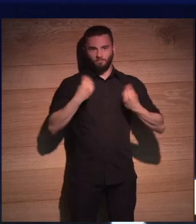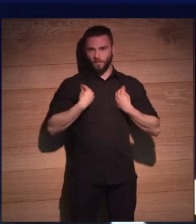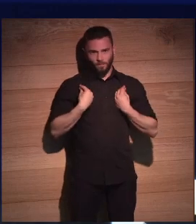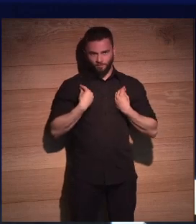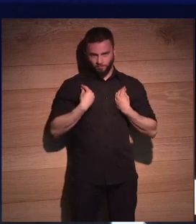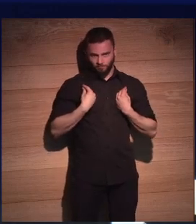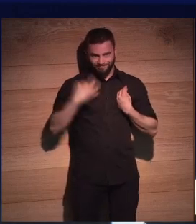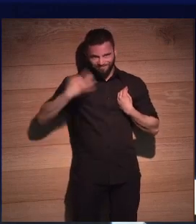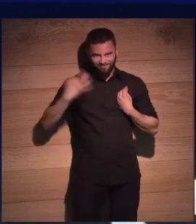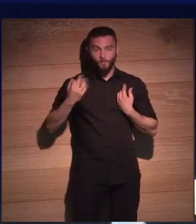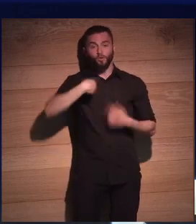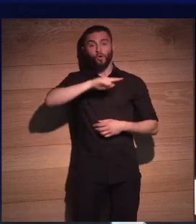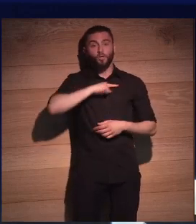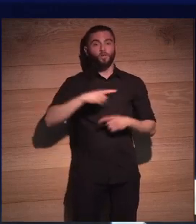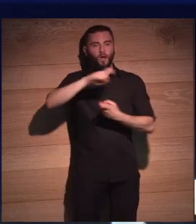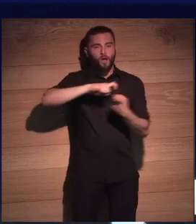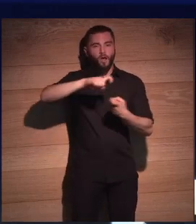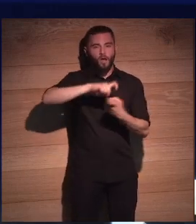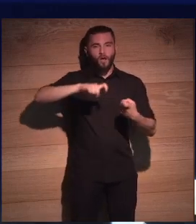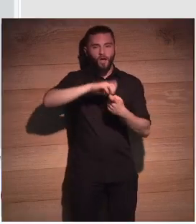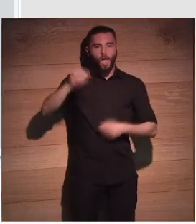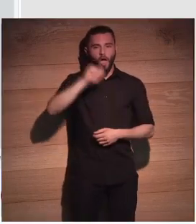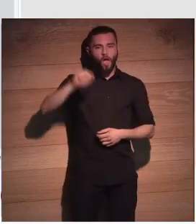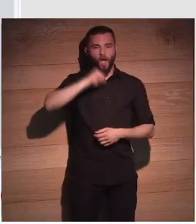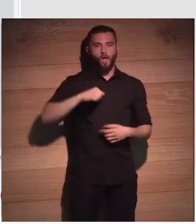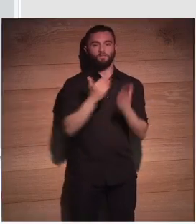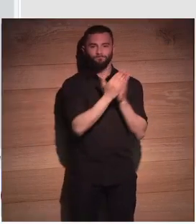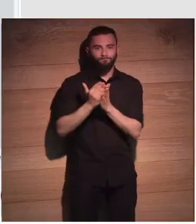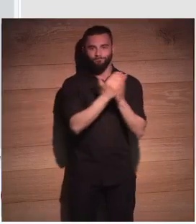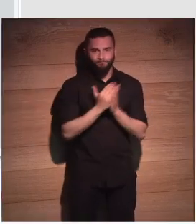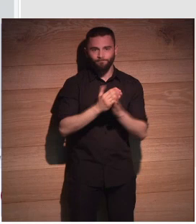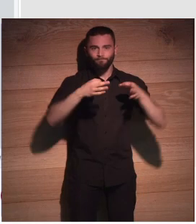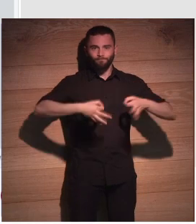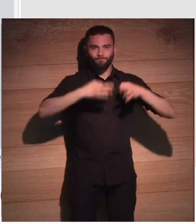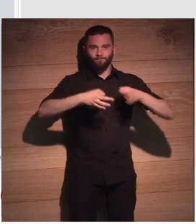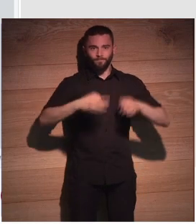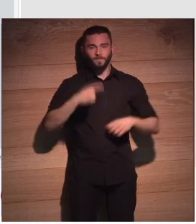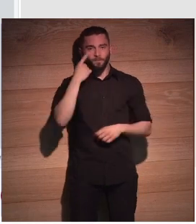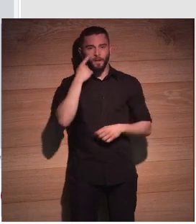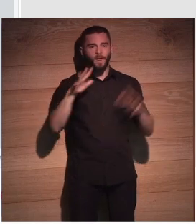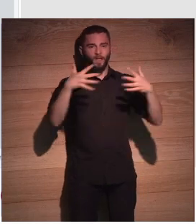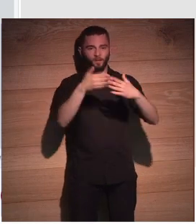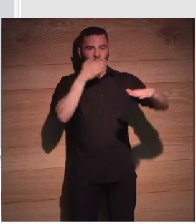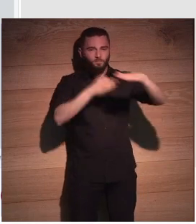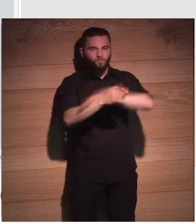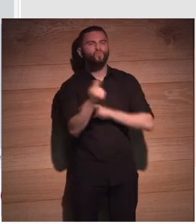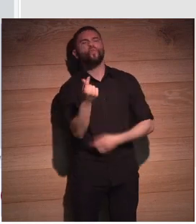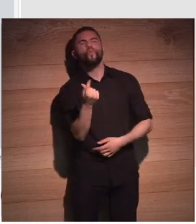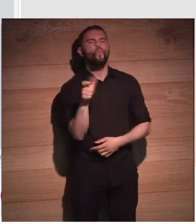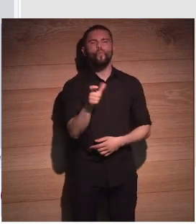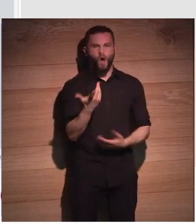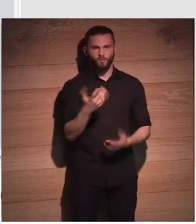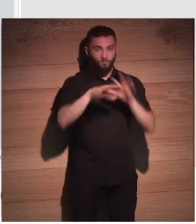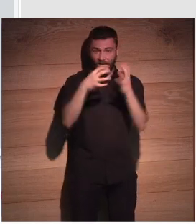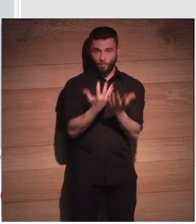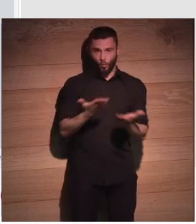Nosotros hacemos un estudio todos los años, y aquí tenéis el mapa del estudio, sobre cuánto cuesta acceder a Internet en el mundo, ¿vale?